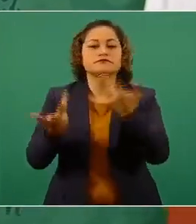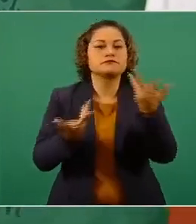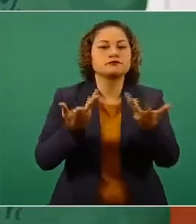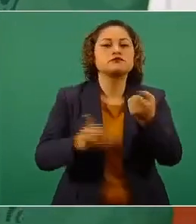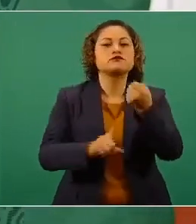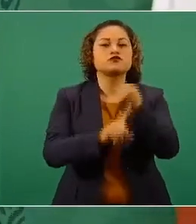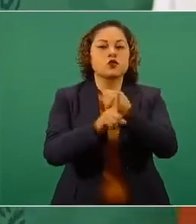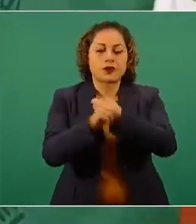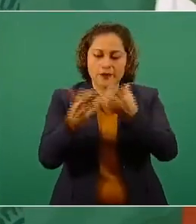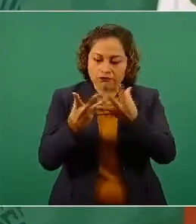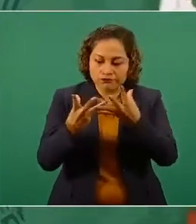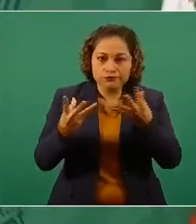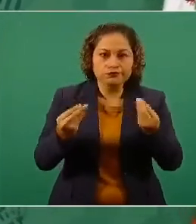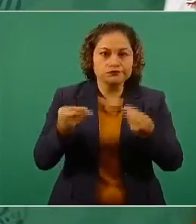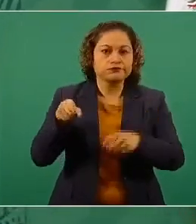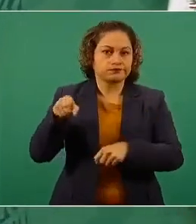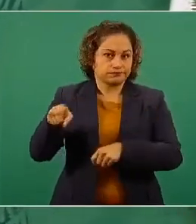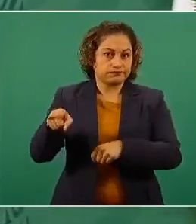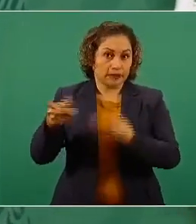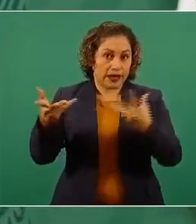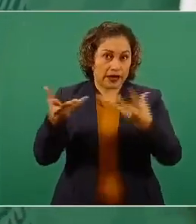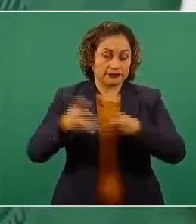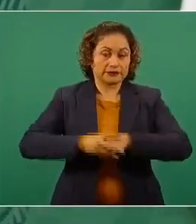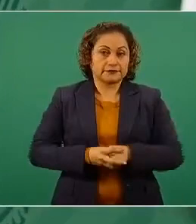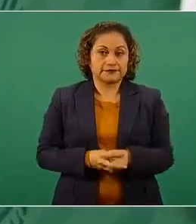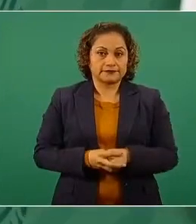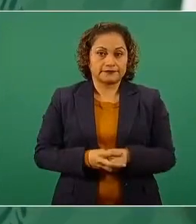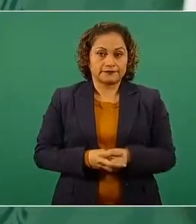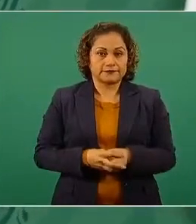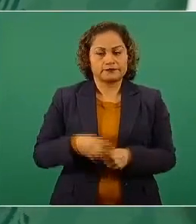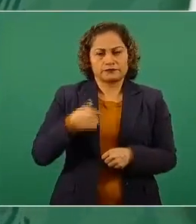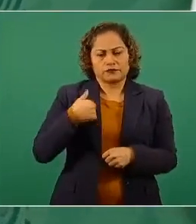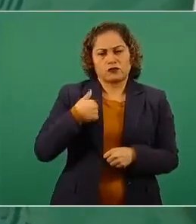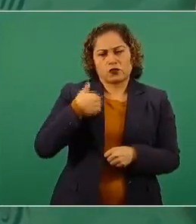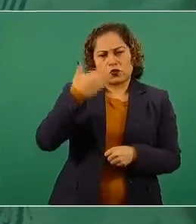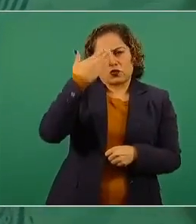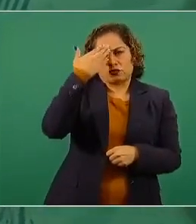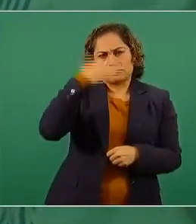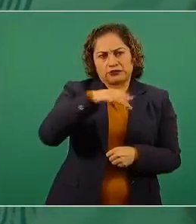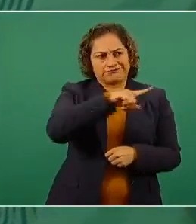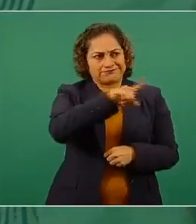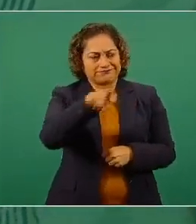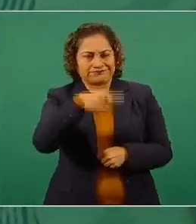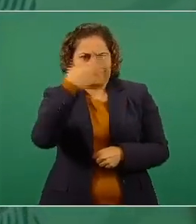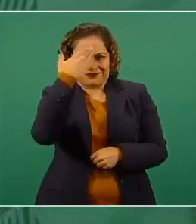Ya es sabido, aunque no está de más